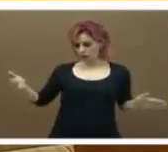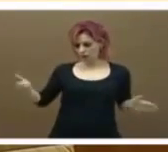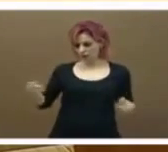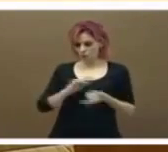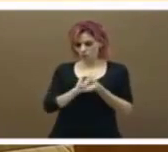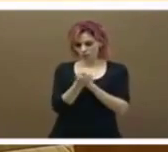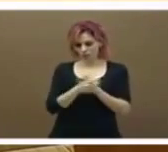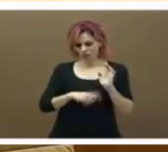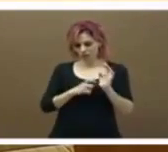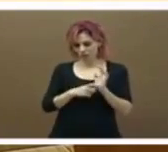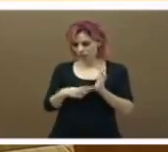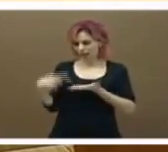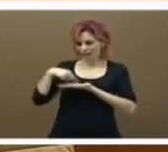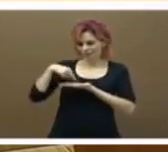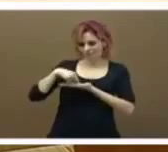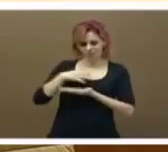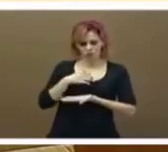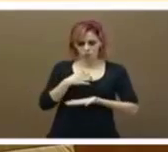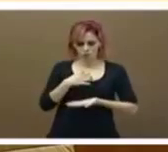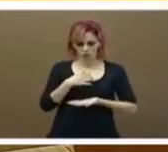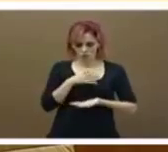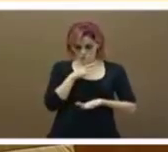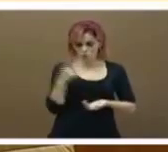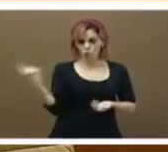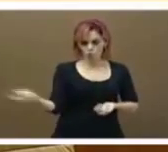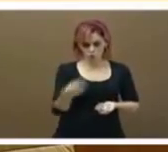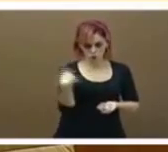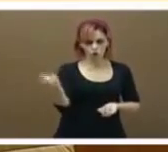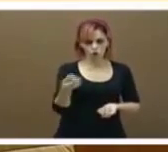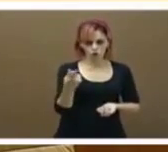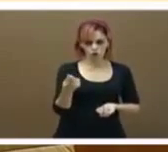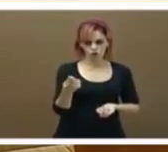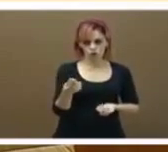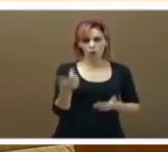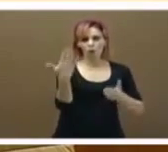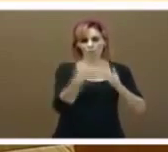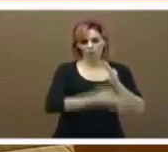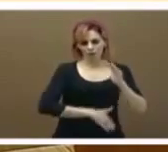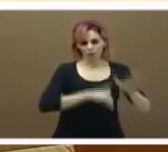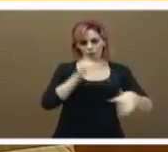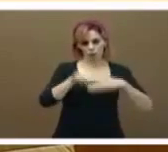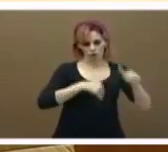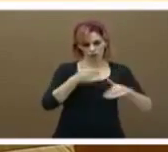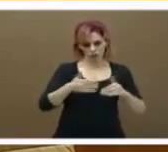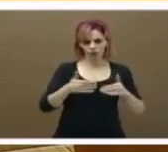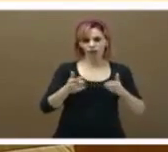legislativa cuando fueron ustedes los que le pusieron plazos de convocatoria a las rentas básicas.